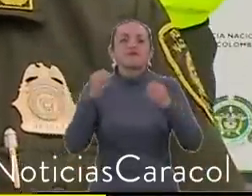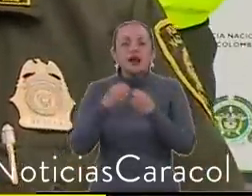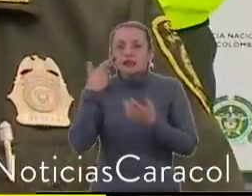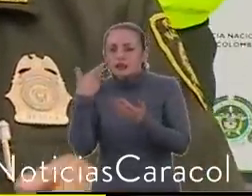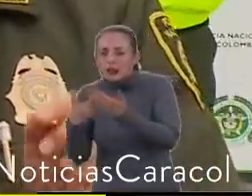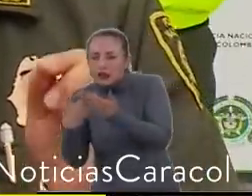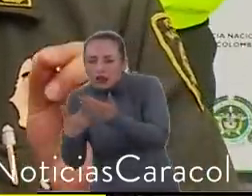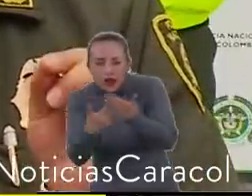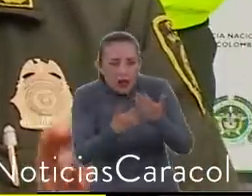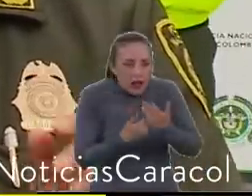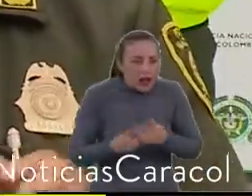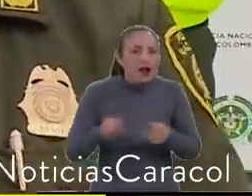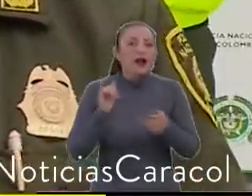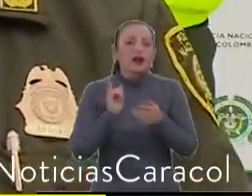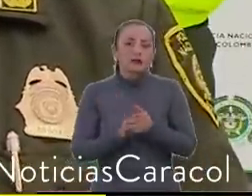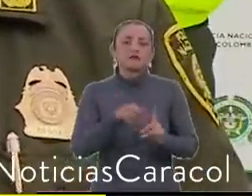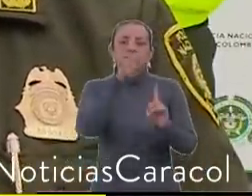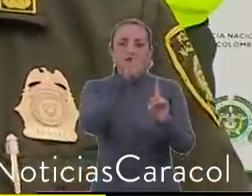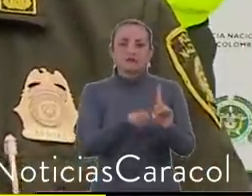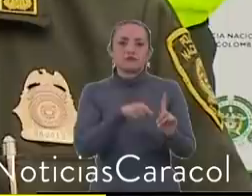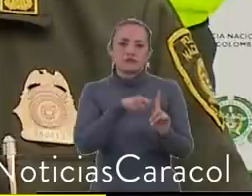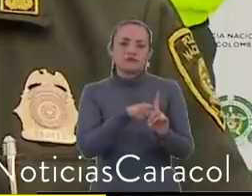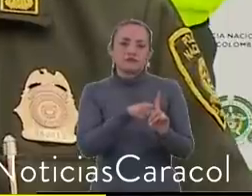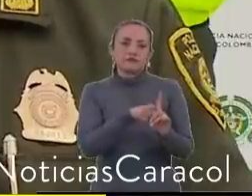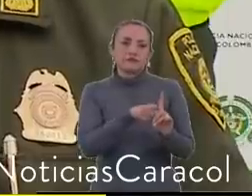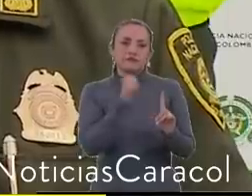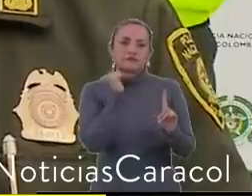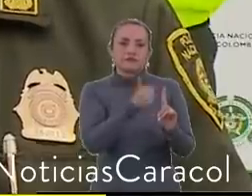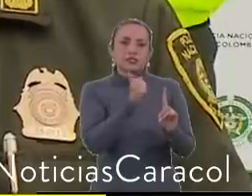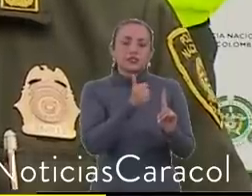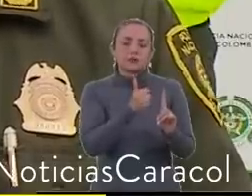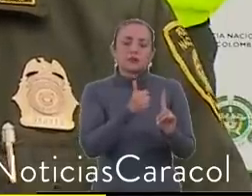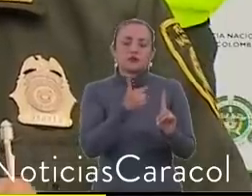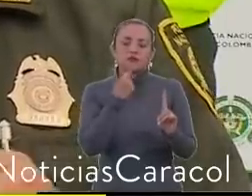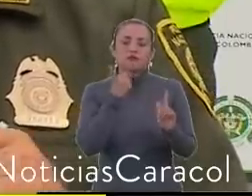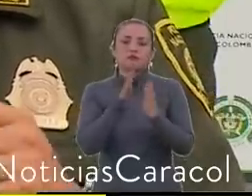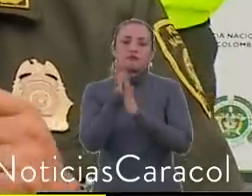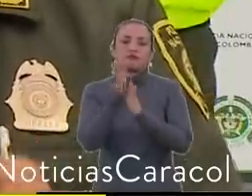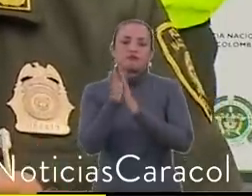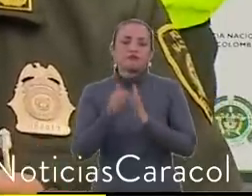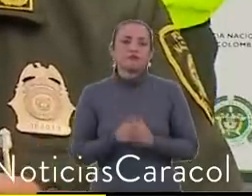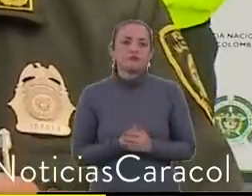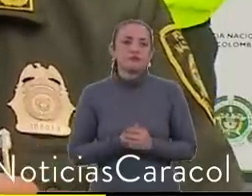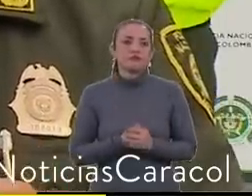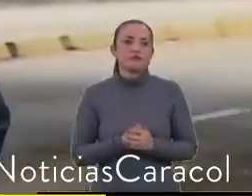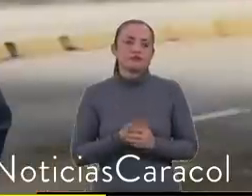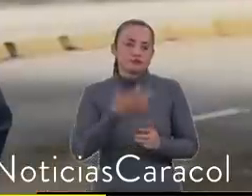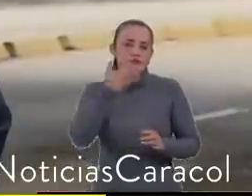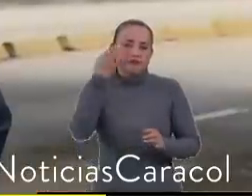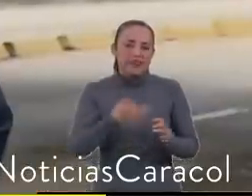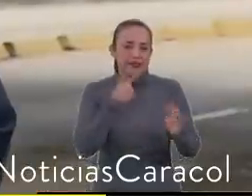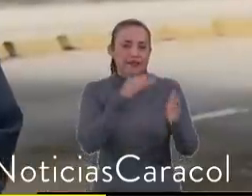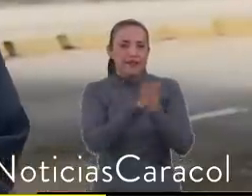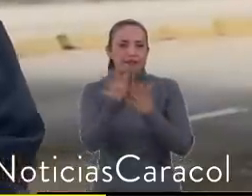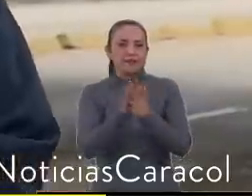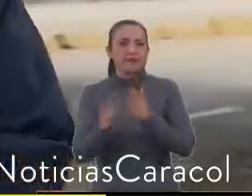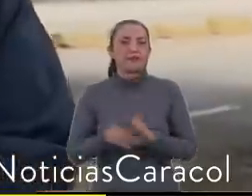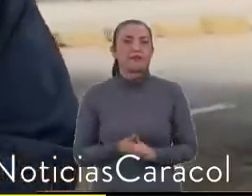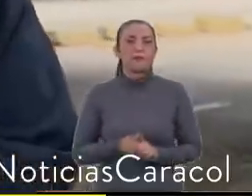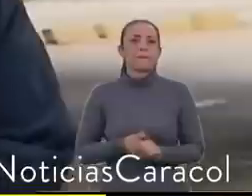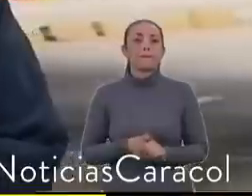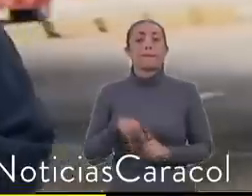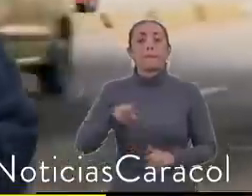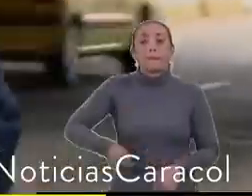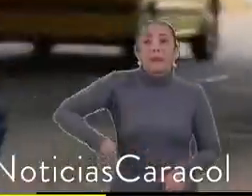realizaron, esta persona finalmente terminó contando la verdad. El